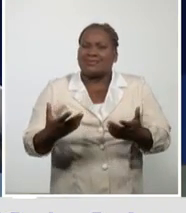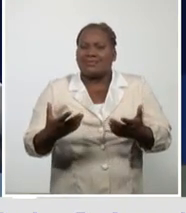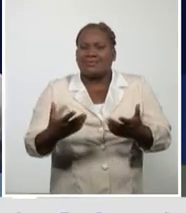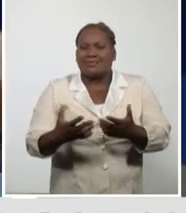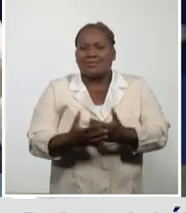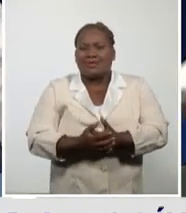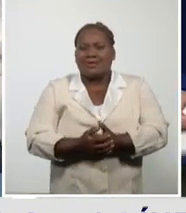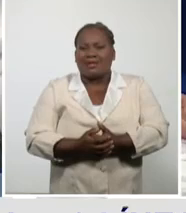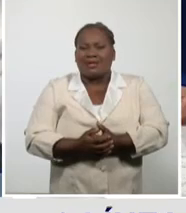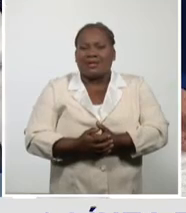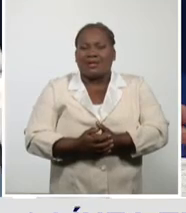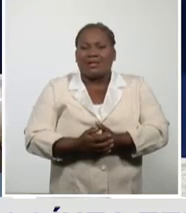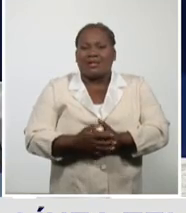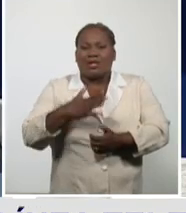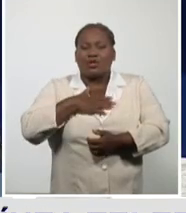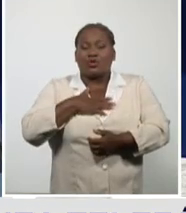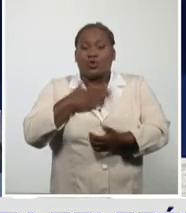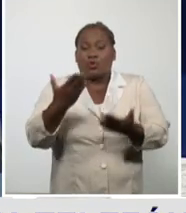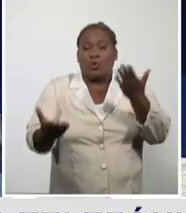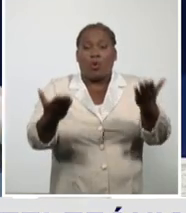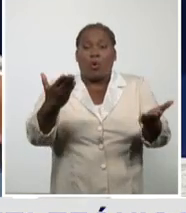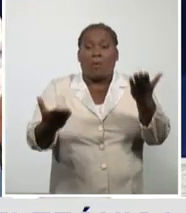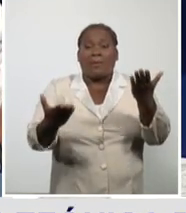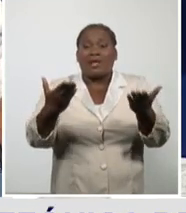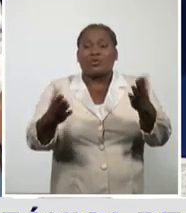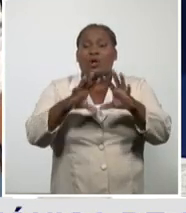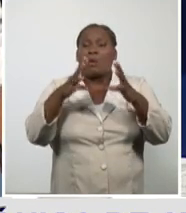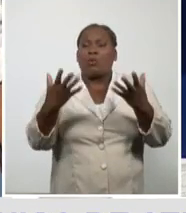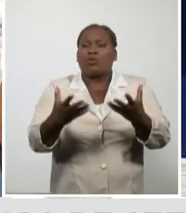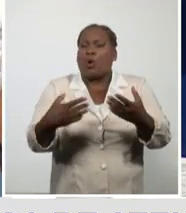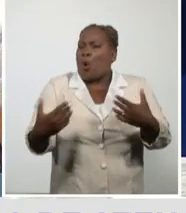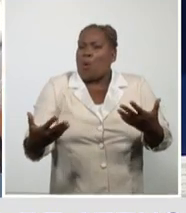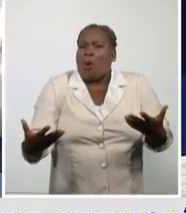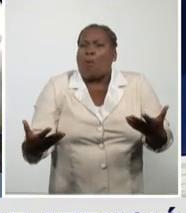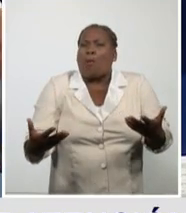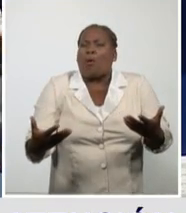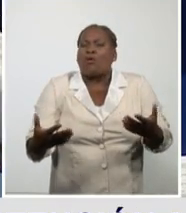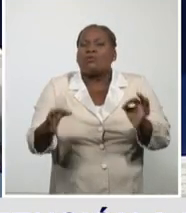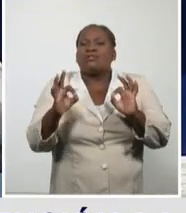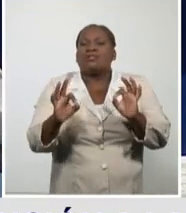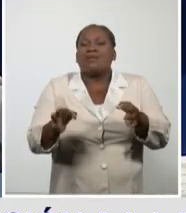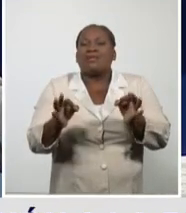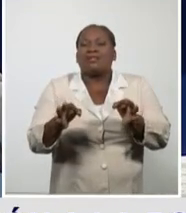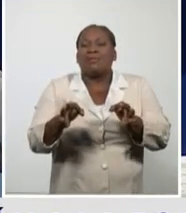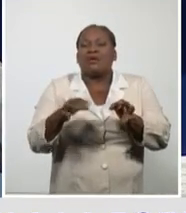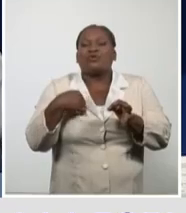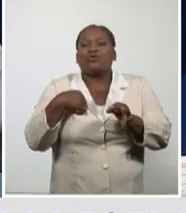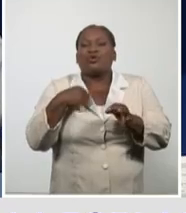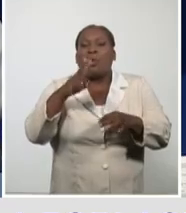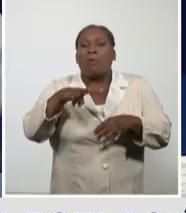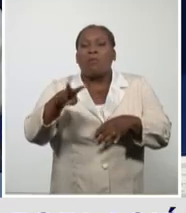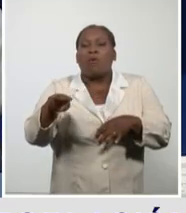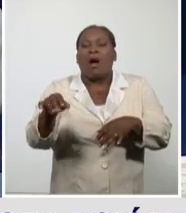esto nosotros en comparación con el mundo, ¿cómo va? Pues siempre buscamos la información actualizada,